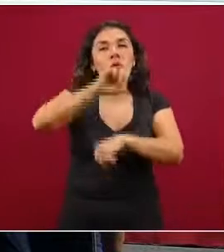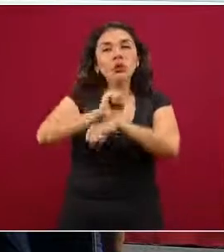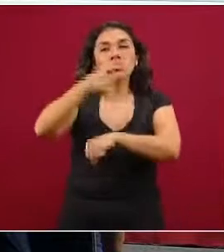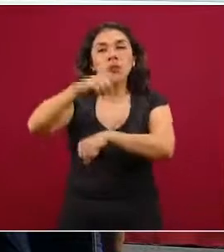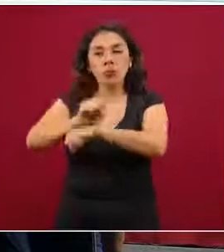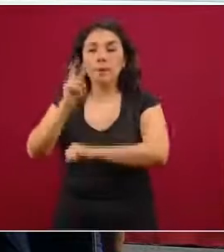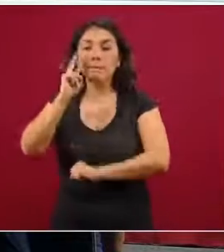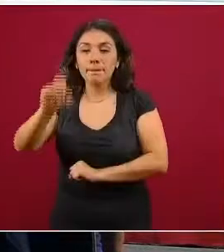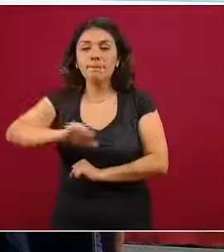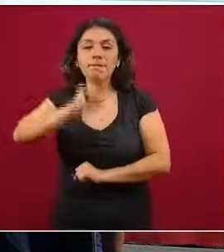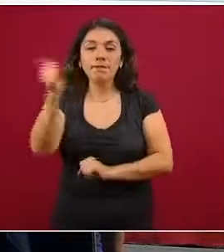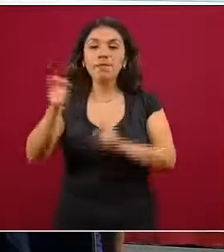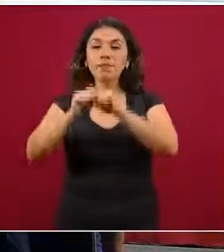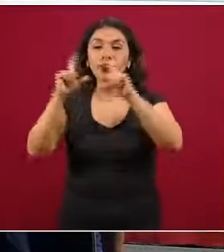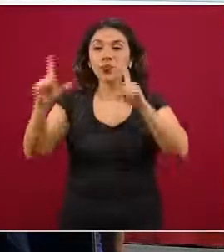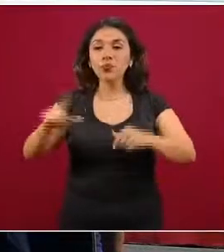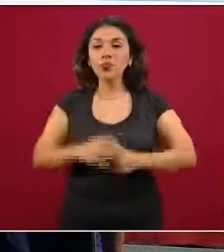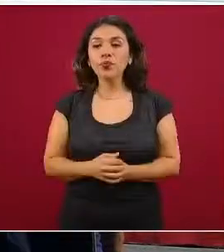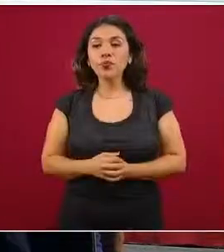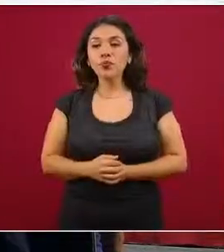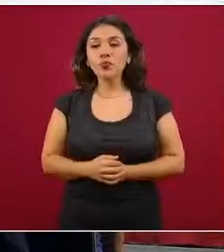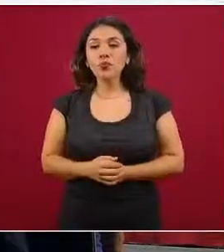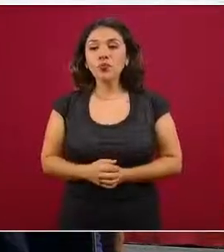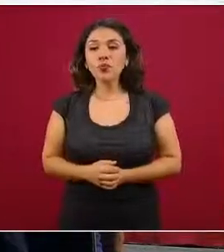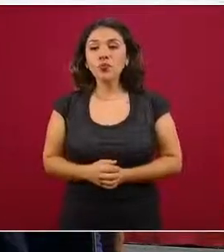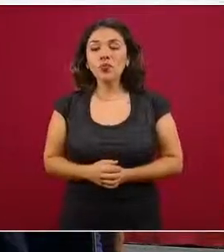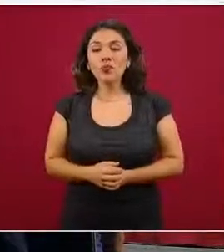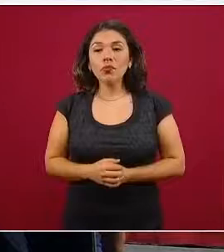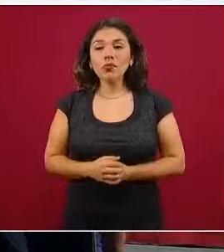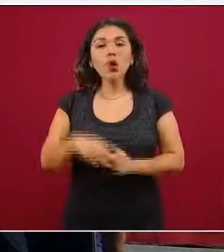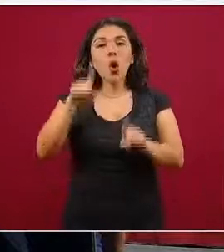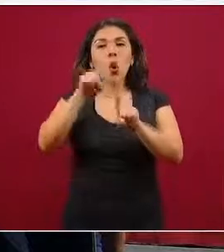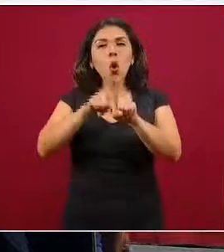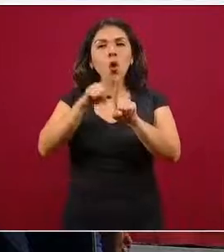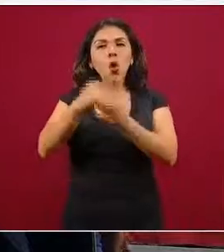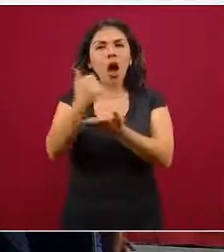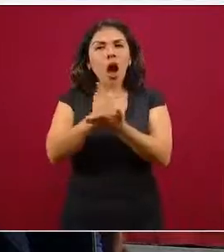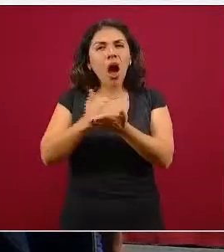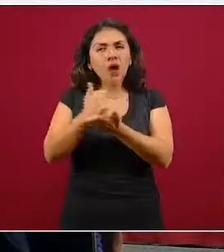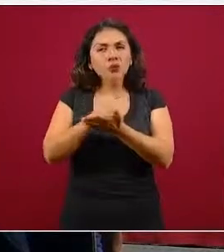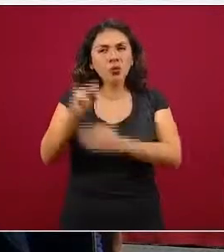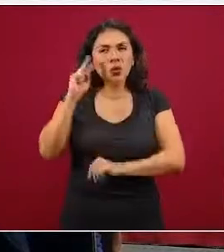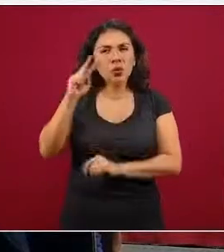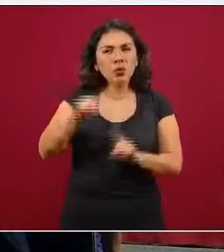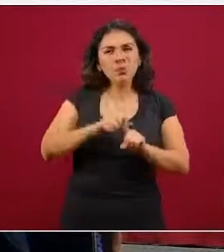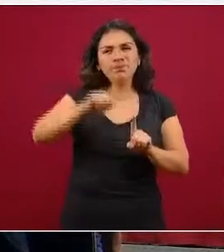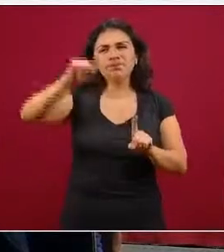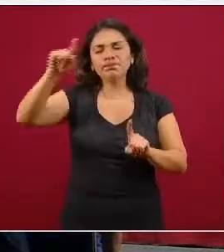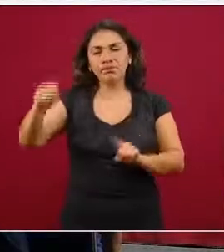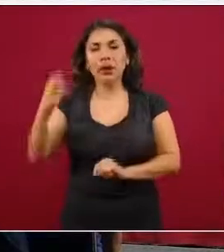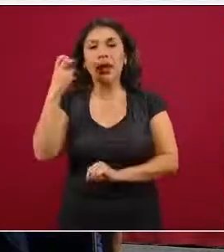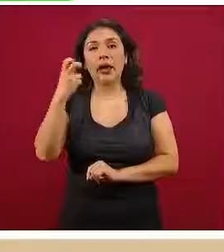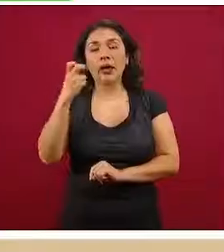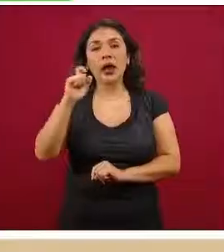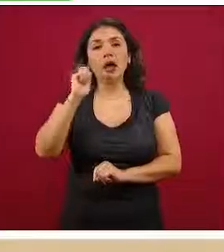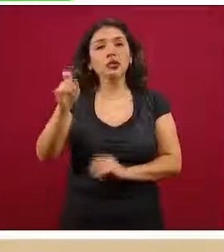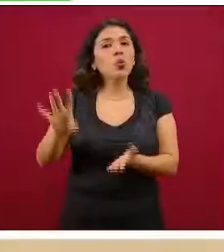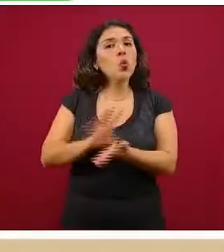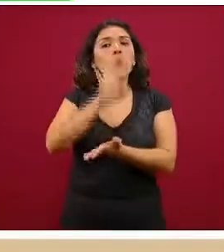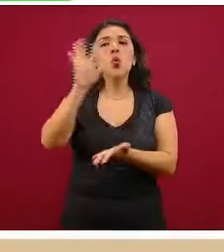vemos en la siguiente diapositiva. La curva de color azul es precisamente la cantidad total de